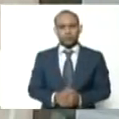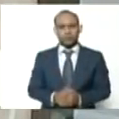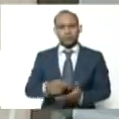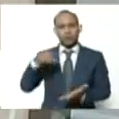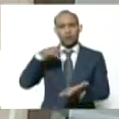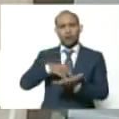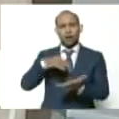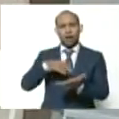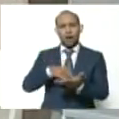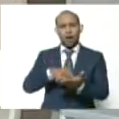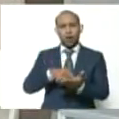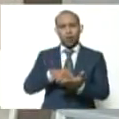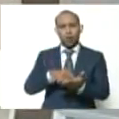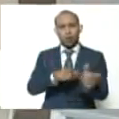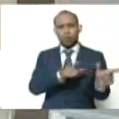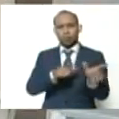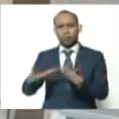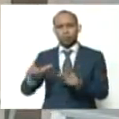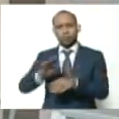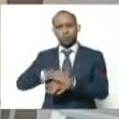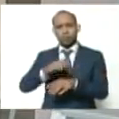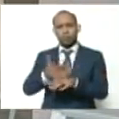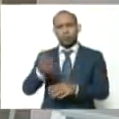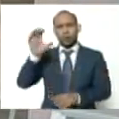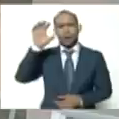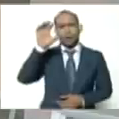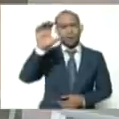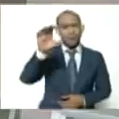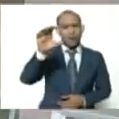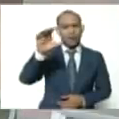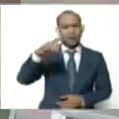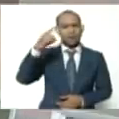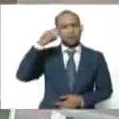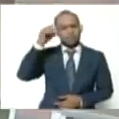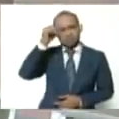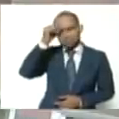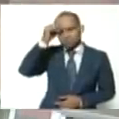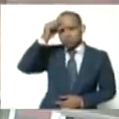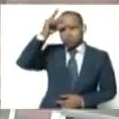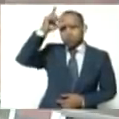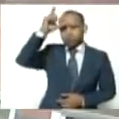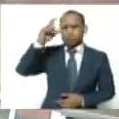Carabobo fue posible porque ya la patria había madurado.